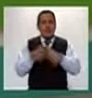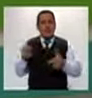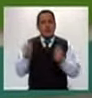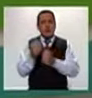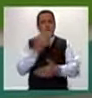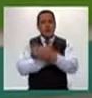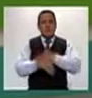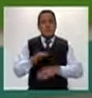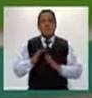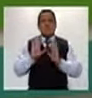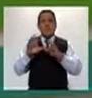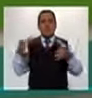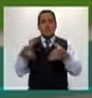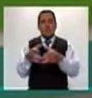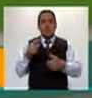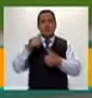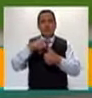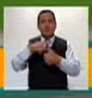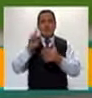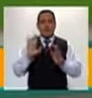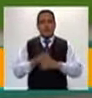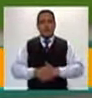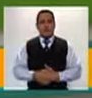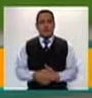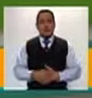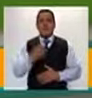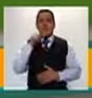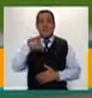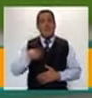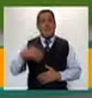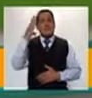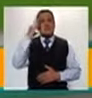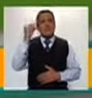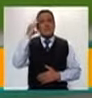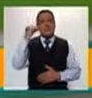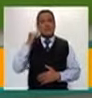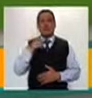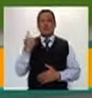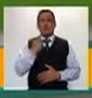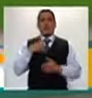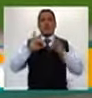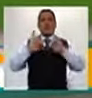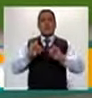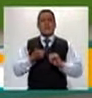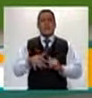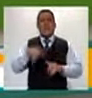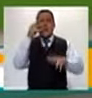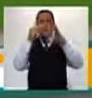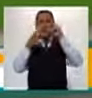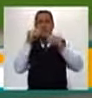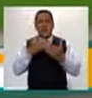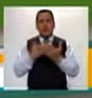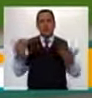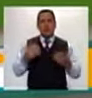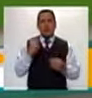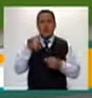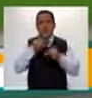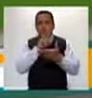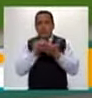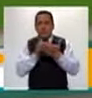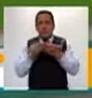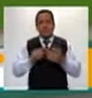discapacidad de tumbes esta experiencia no sólo va a quedar en recoger un diagnóstico o tomar datos